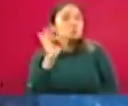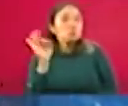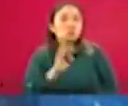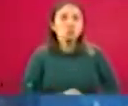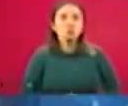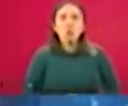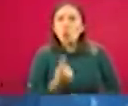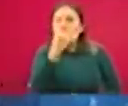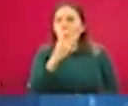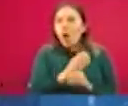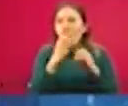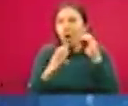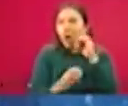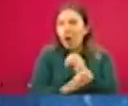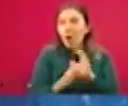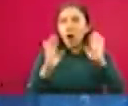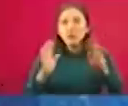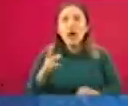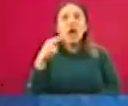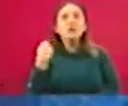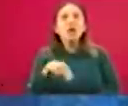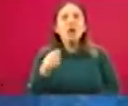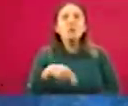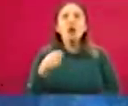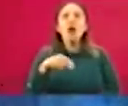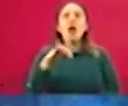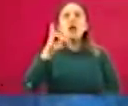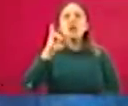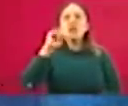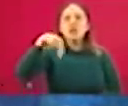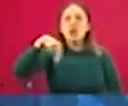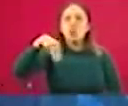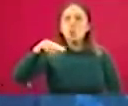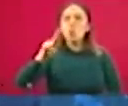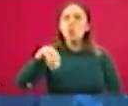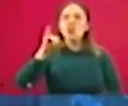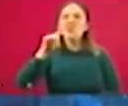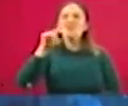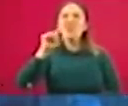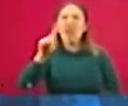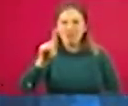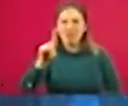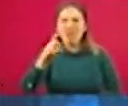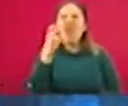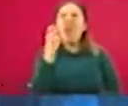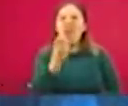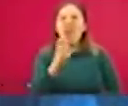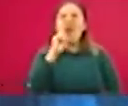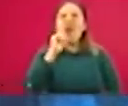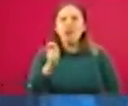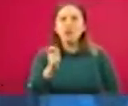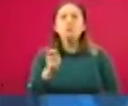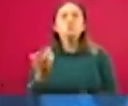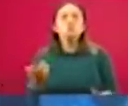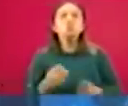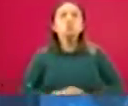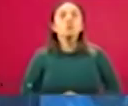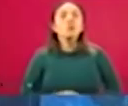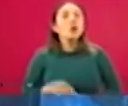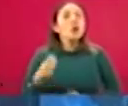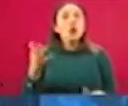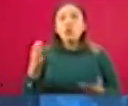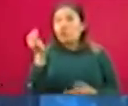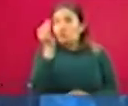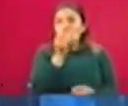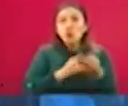epidemiológicos. Les implicaría costo, esfuerzo personal que no tienen, y